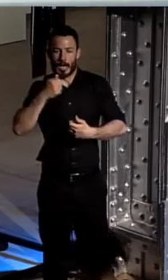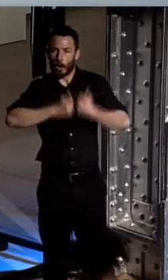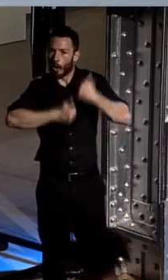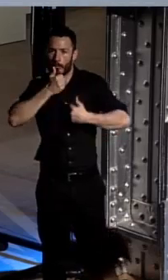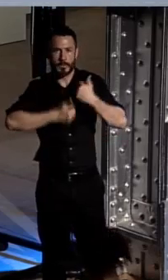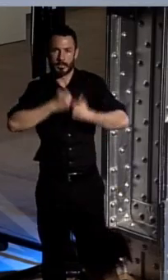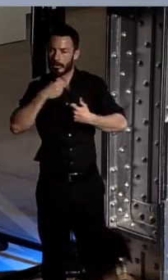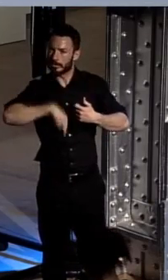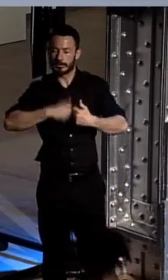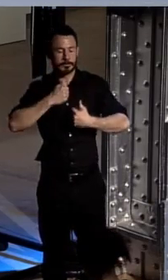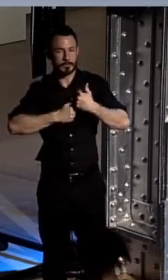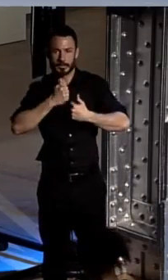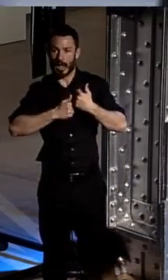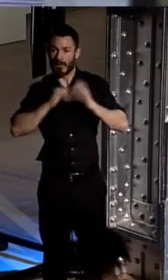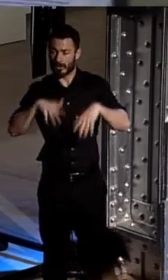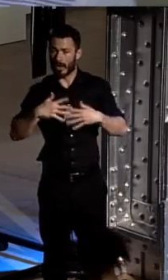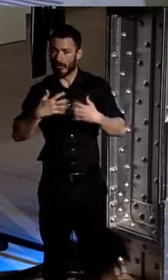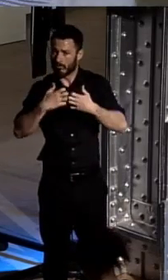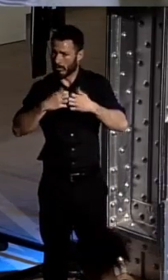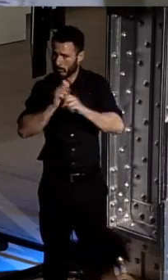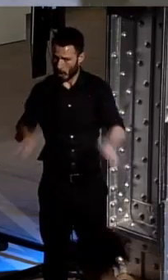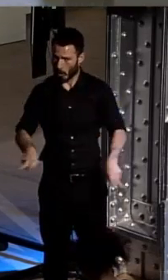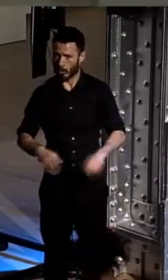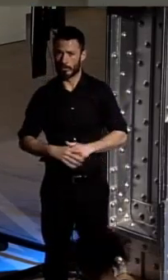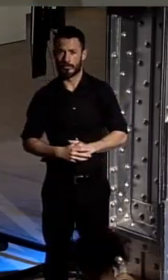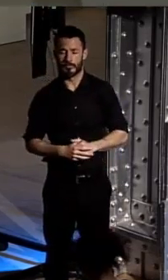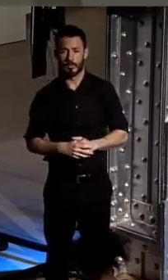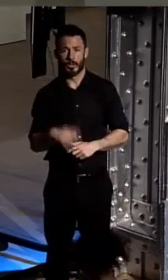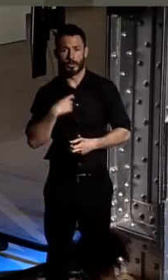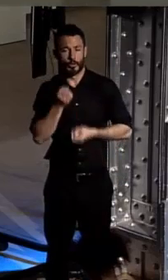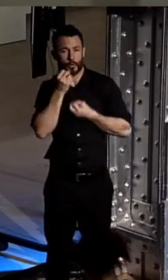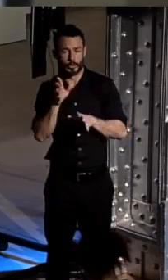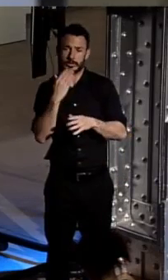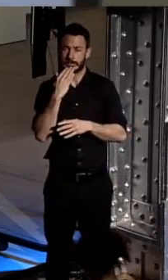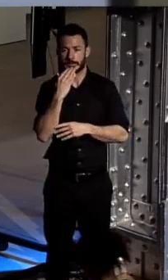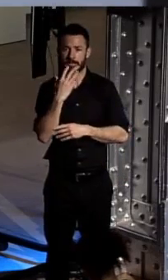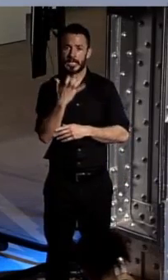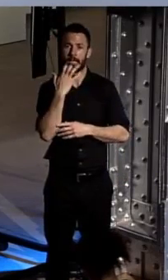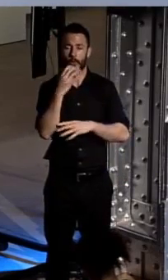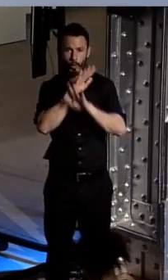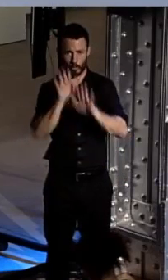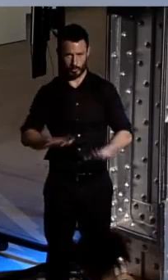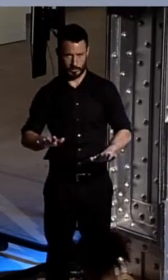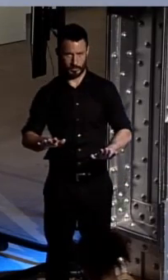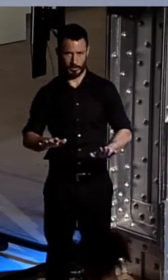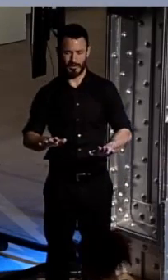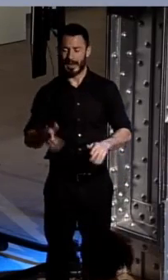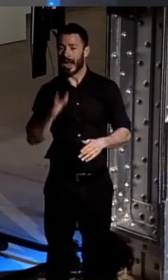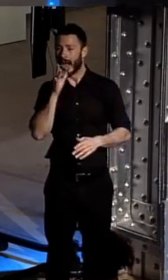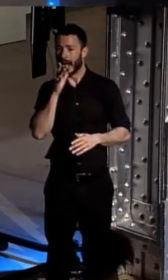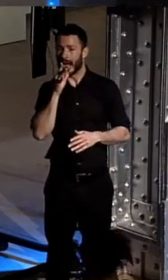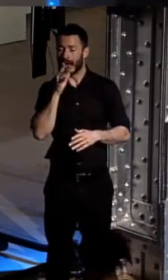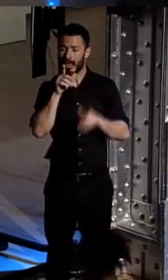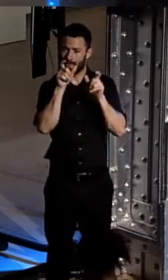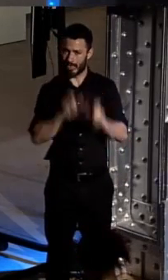hecho funcionemos peor. Les voy a contar esto como último ejemplo y termino. De vuelta, no tengo los datos para mostrárselos porque no